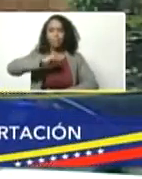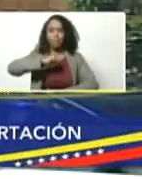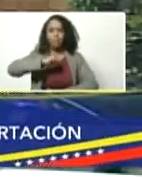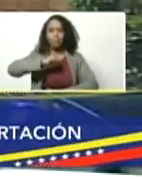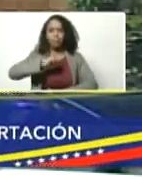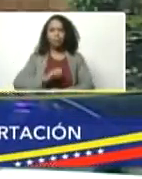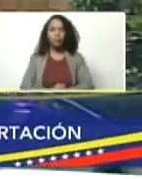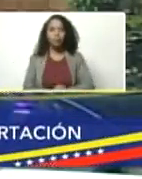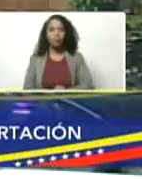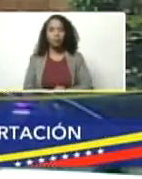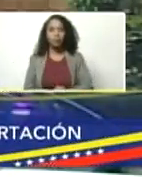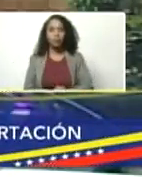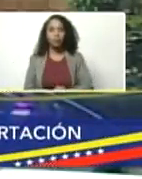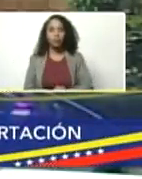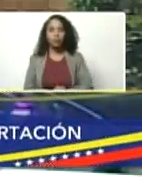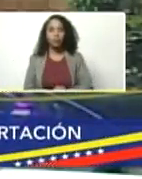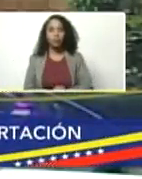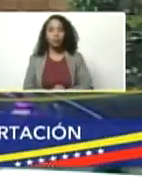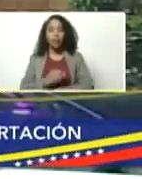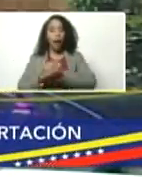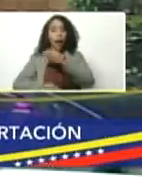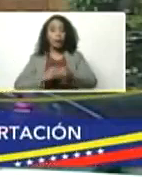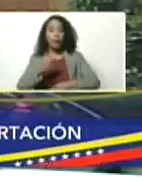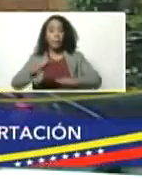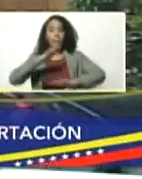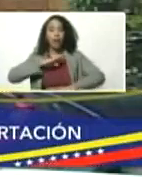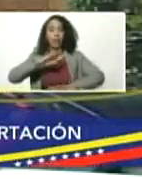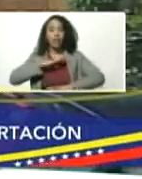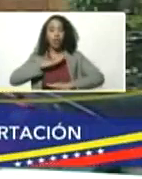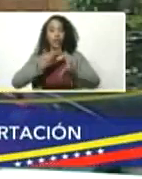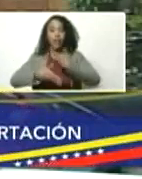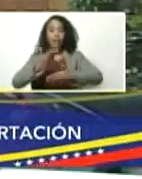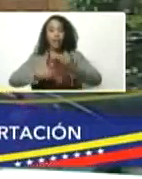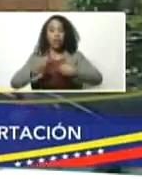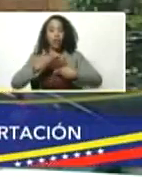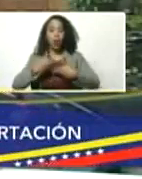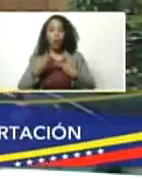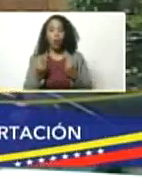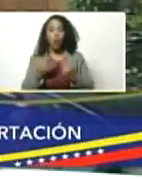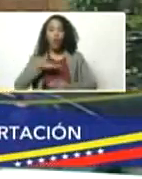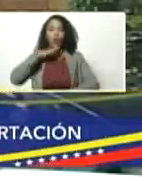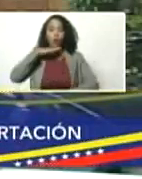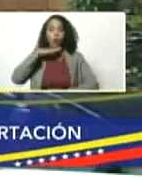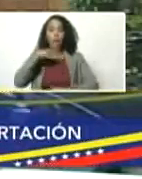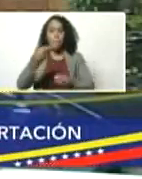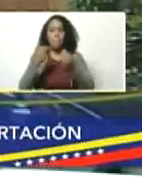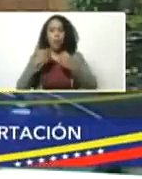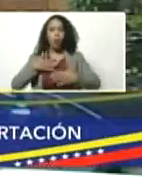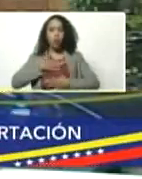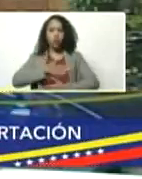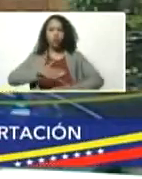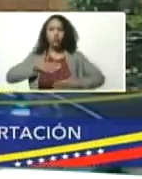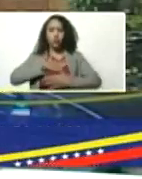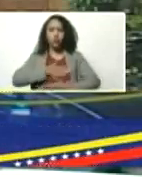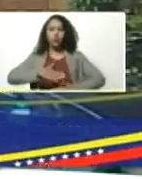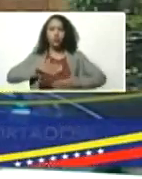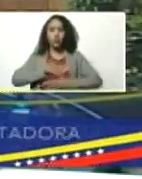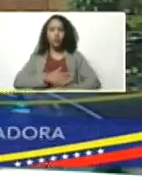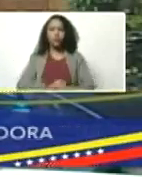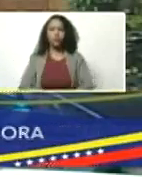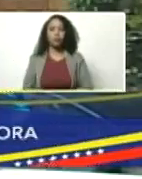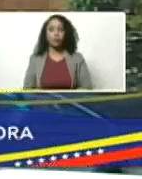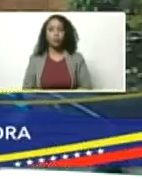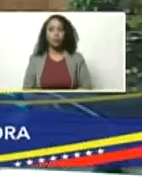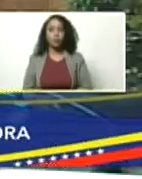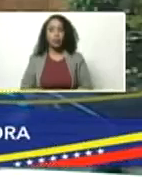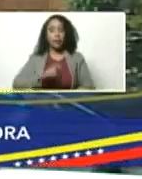sostenible, generadora de bienes, de servicios y de riqueza para satisfacer